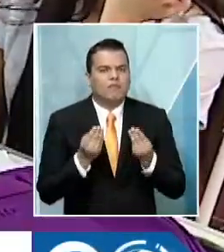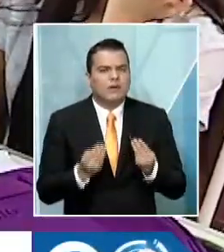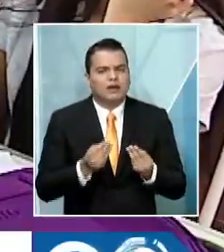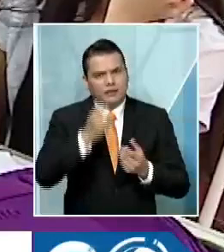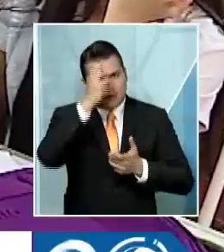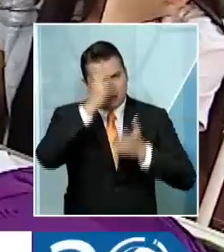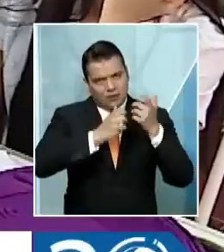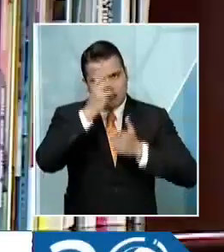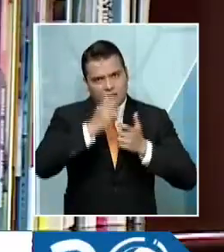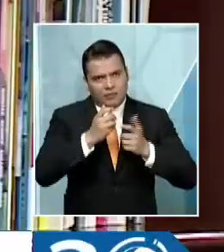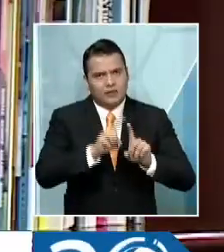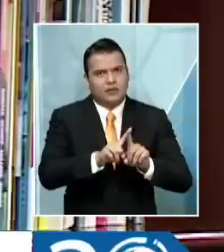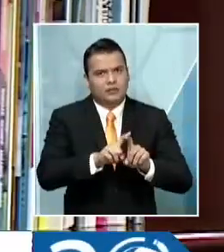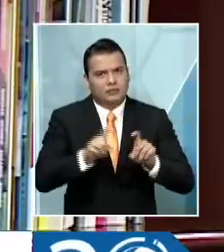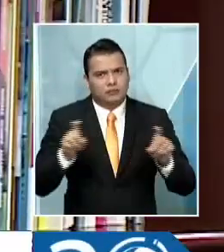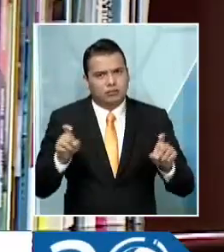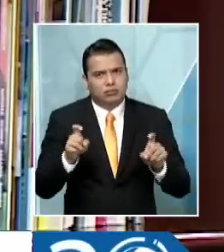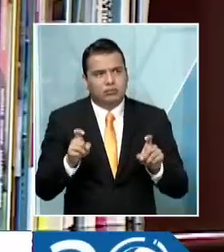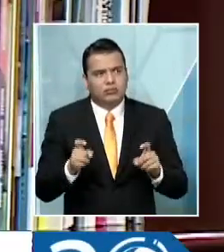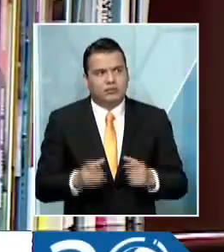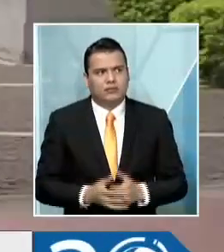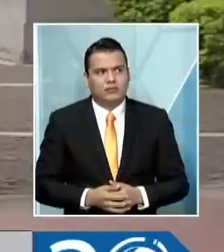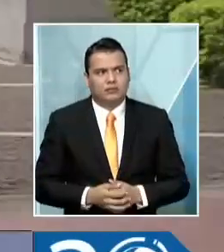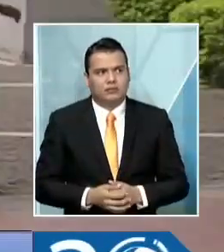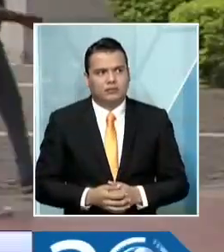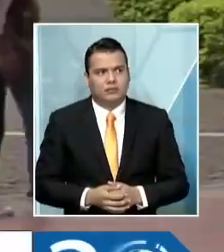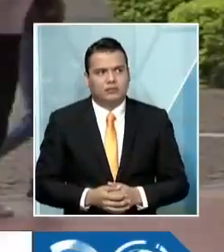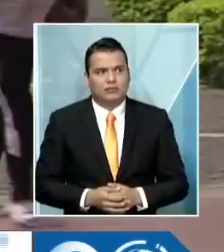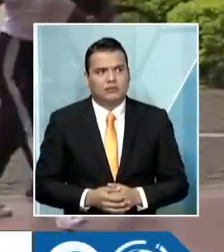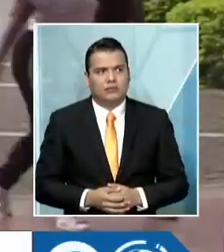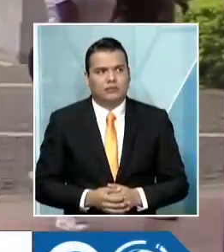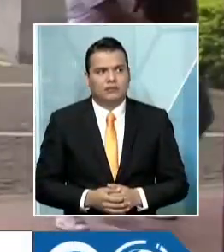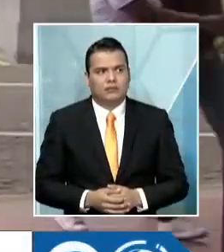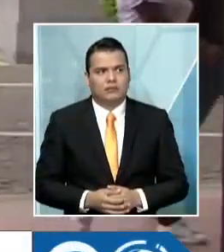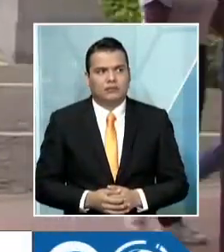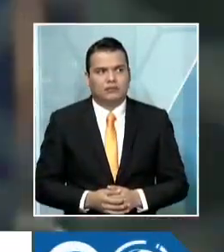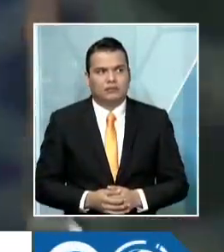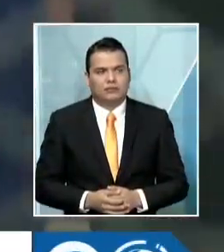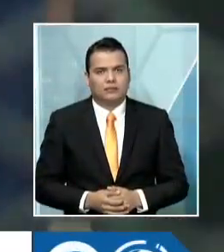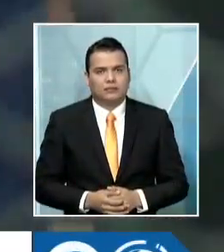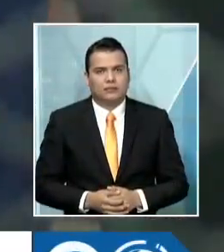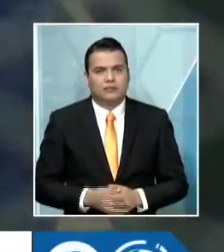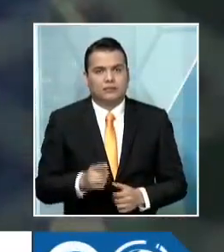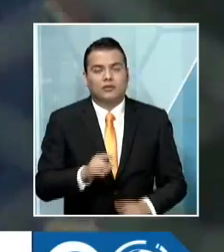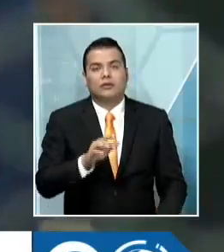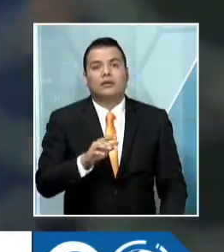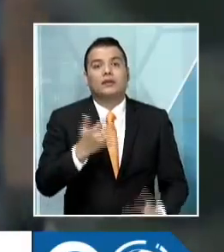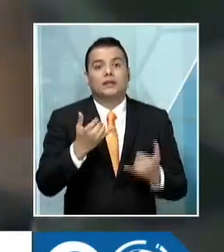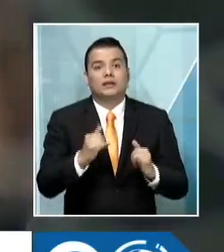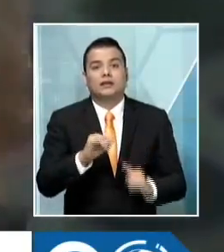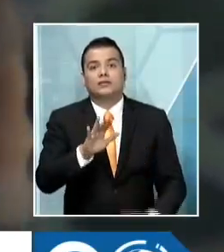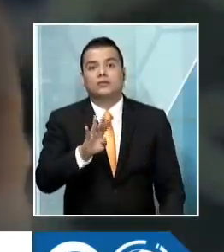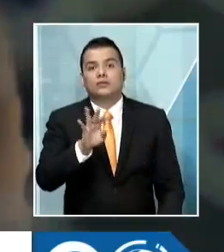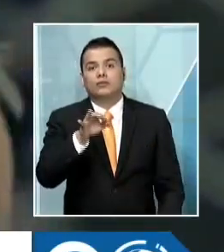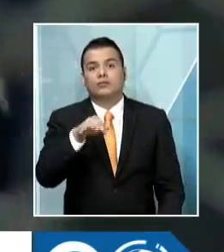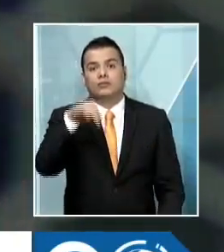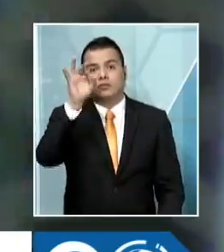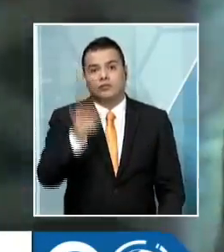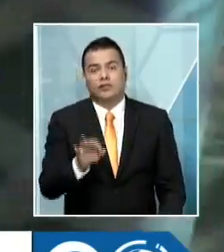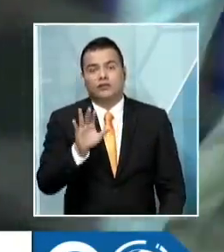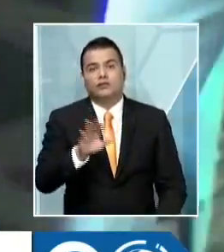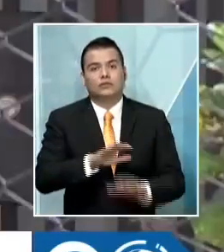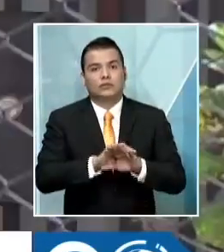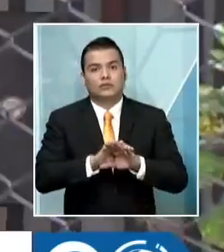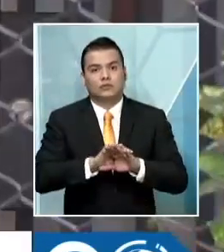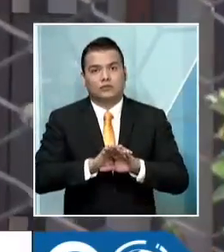pruebas tengan mejores resultados nuestros estudiantes. La administración departamental asumirá el 54% del costo de la inscripción, mientras